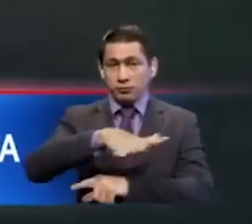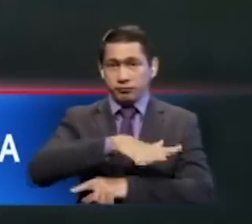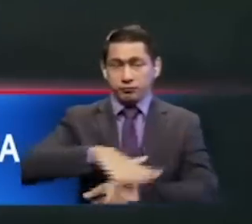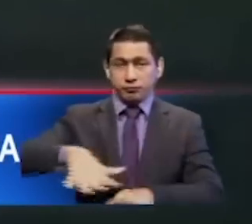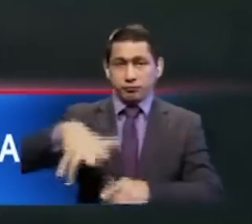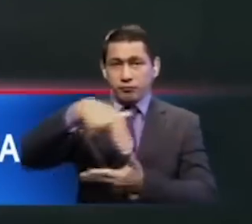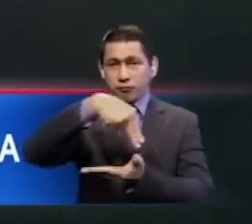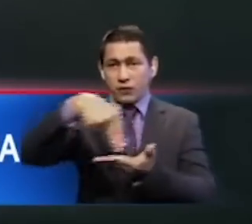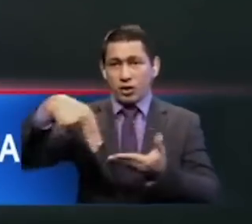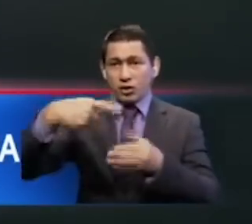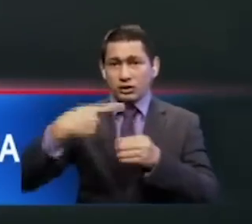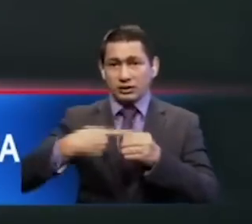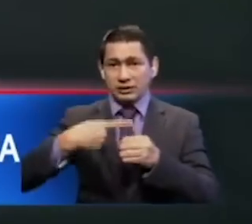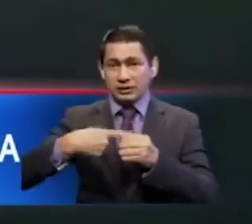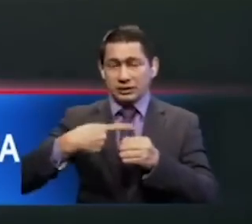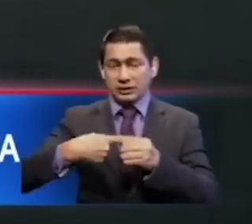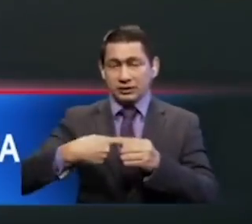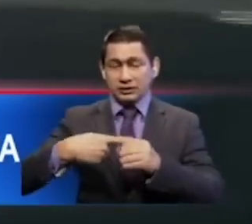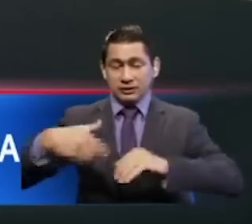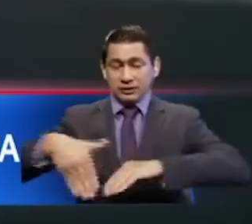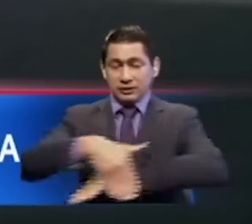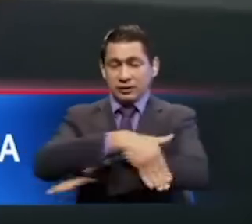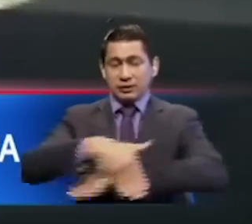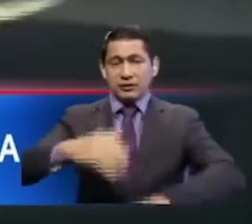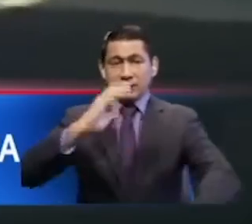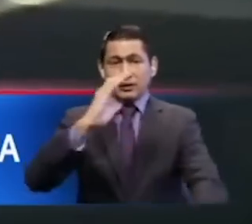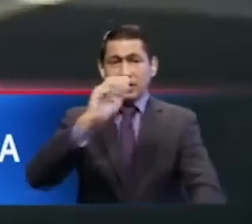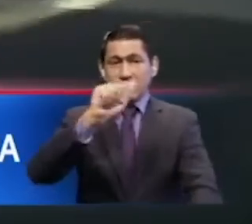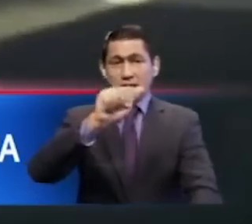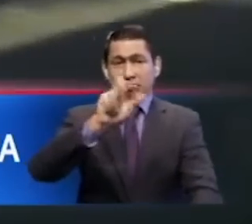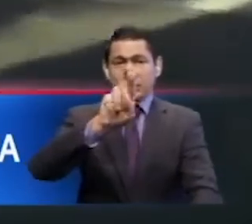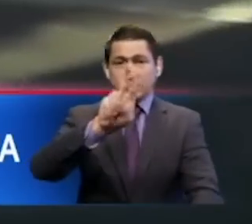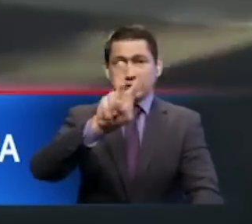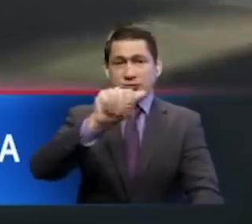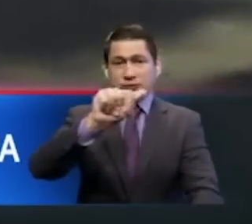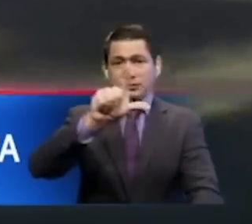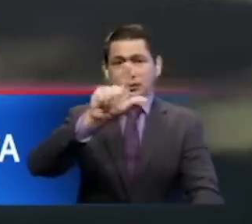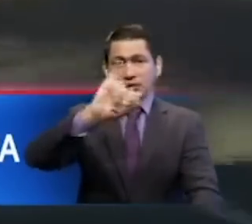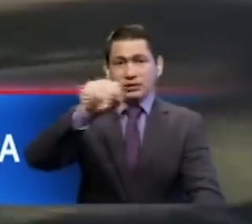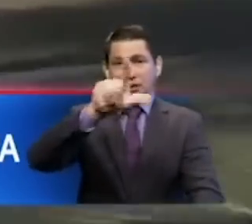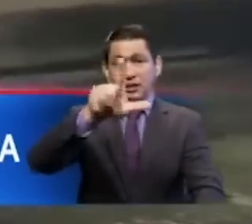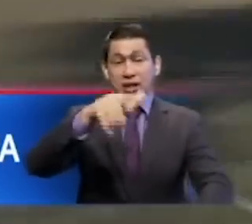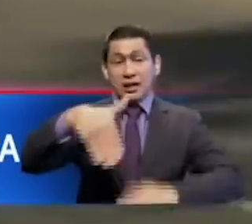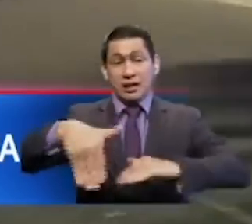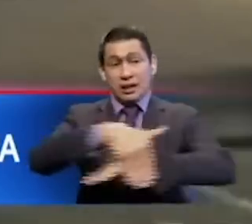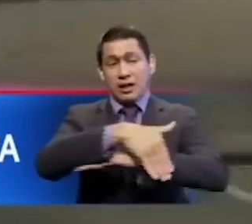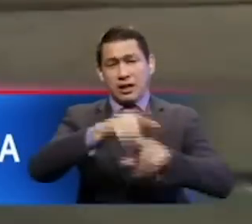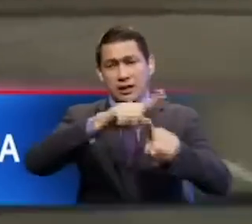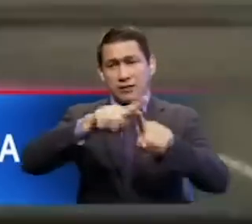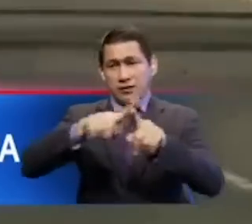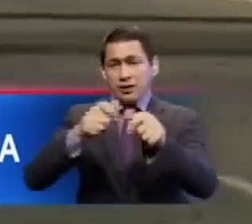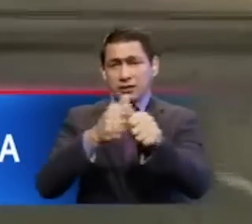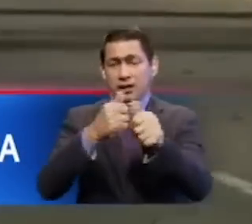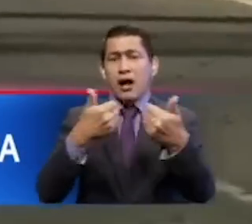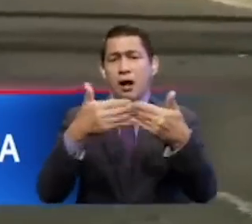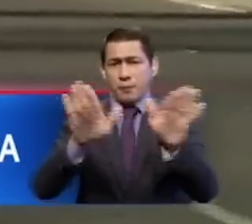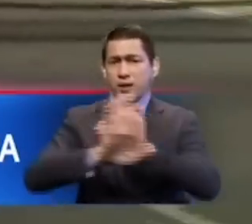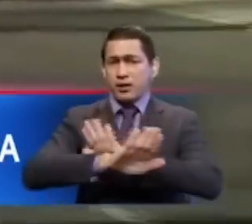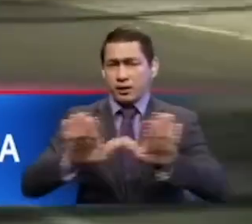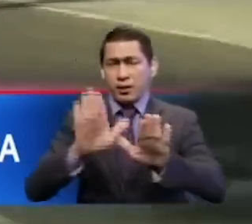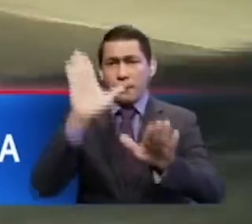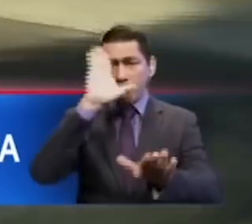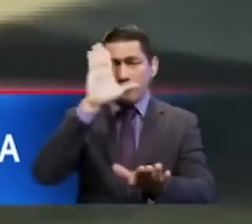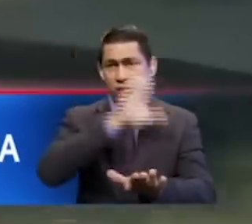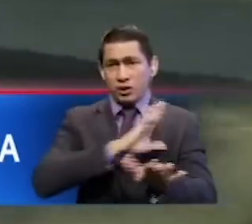en el norte de la capital. Repetimos, Edmundo Carvajal y Avenida La Prensa ya ha sido habilitada y es importante mencionar que en este momento la Policía Nacional continúa realizando